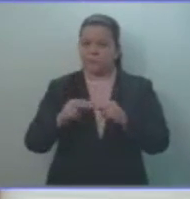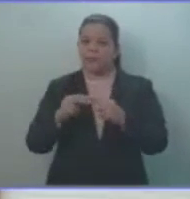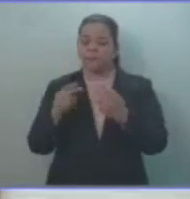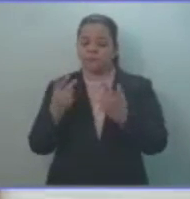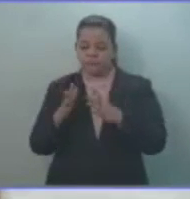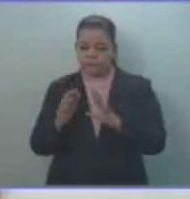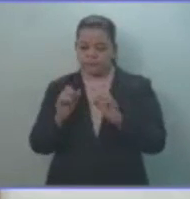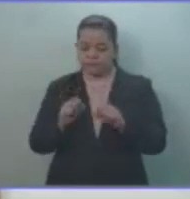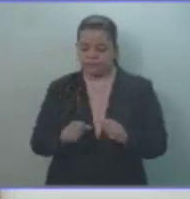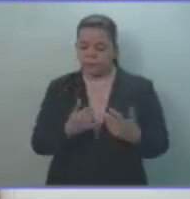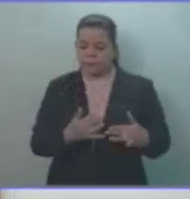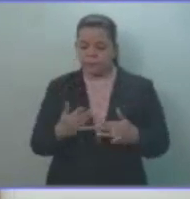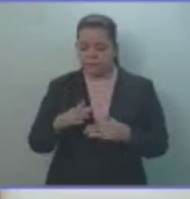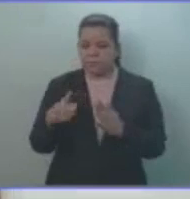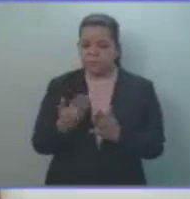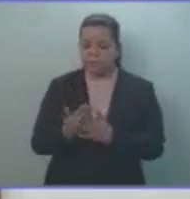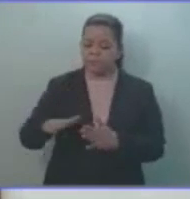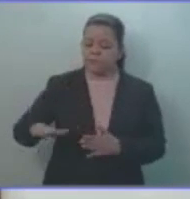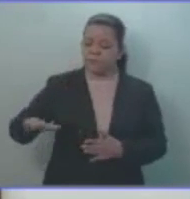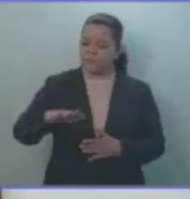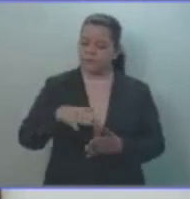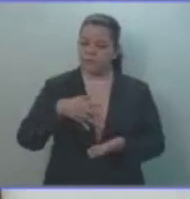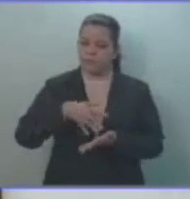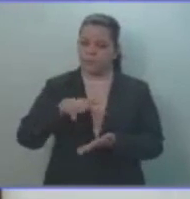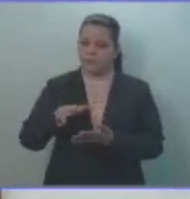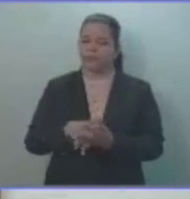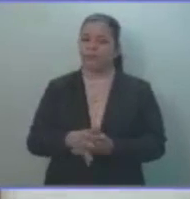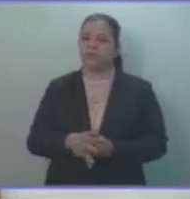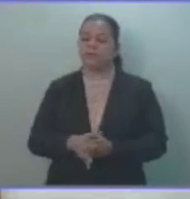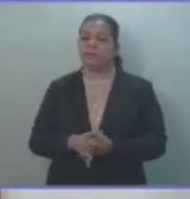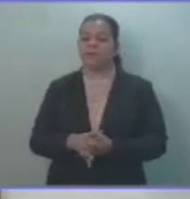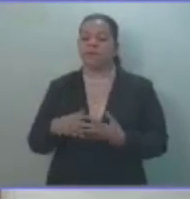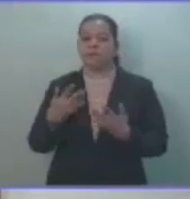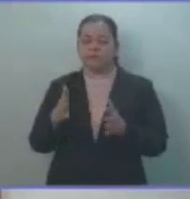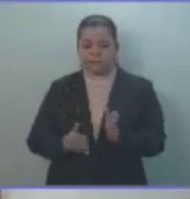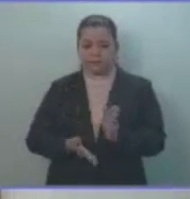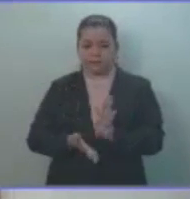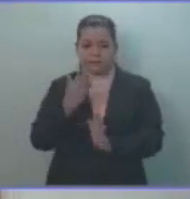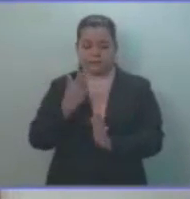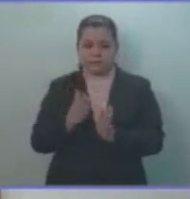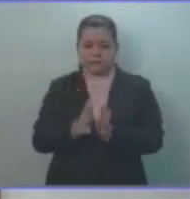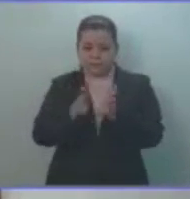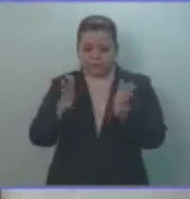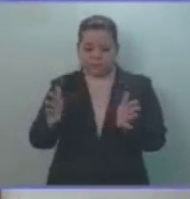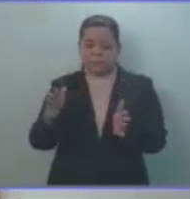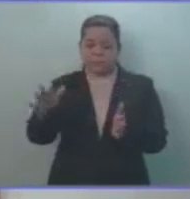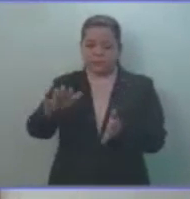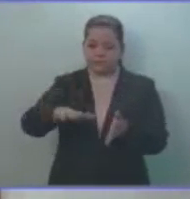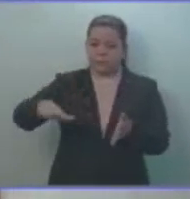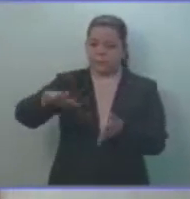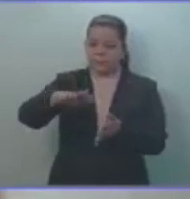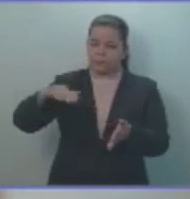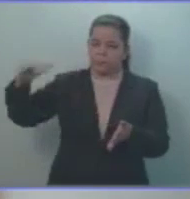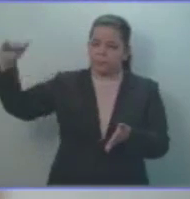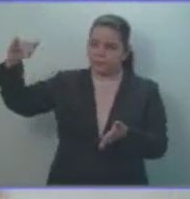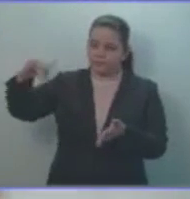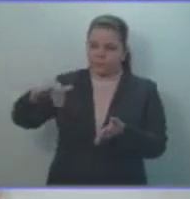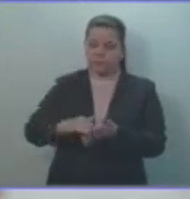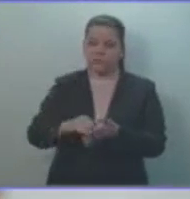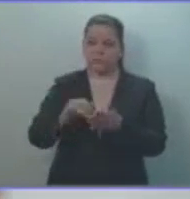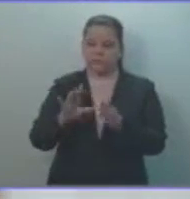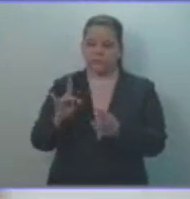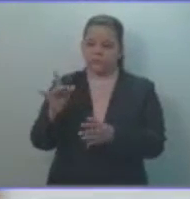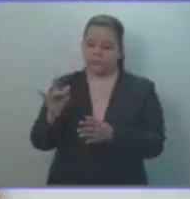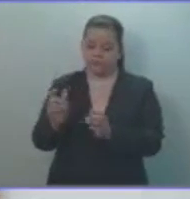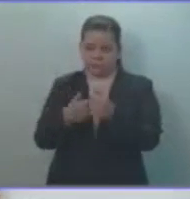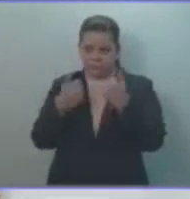y dinamización de los espacios públicos. La ampliación de la terminal de pasajeros del Aeropuerto Internacional por 18